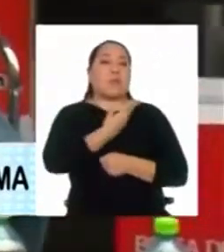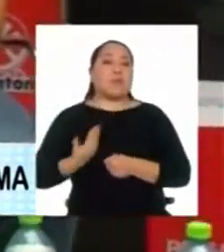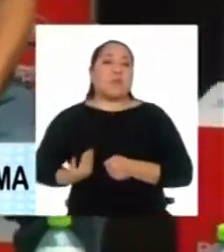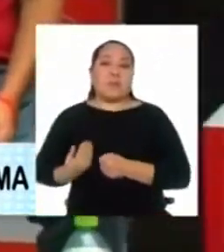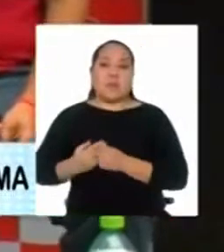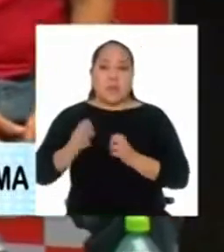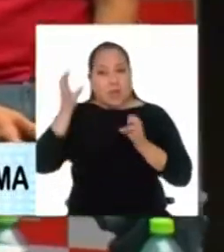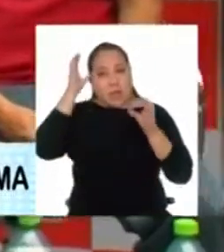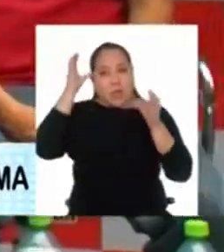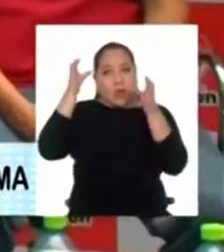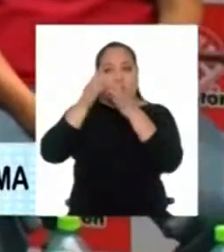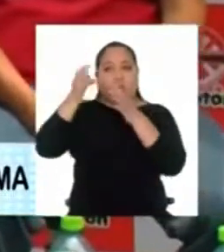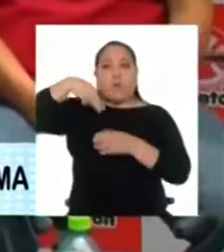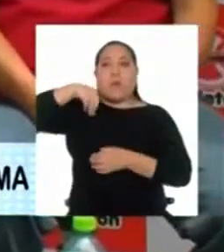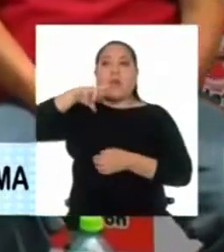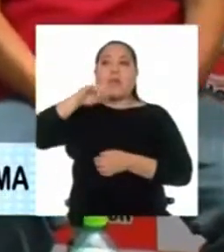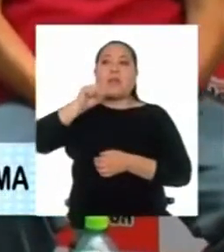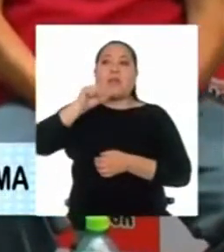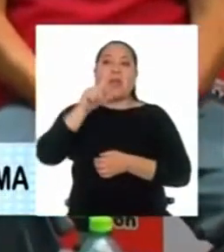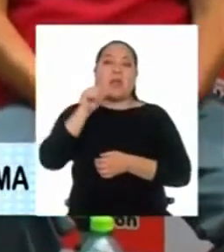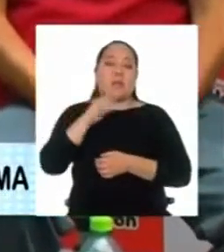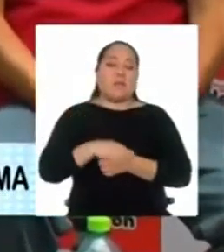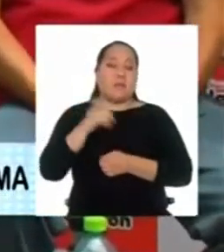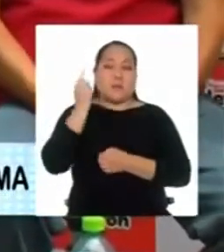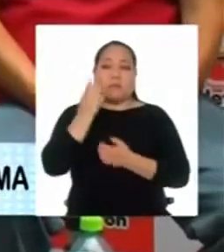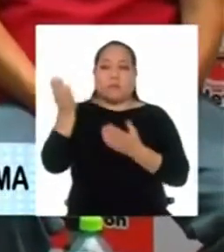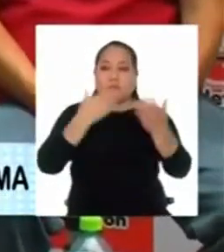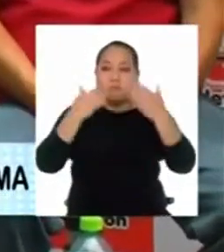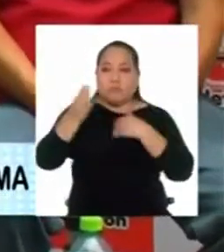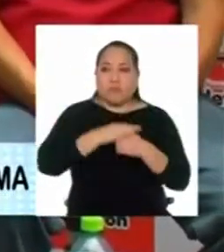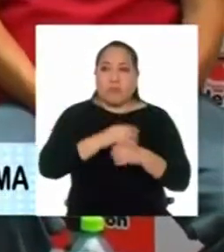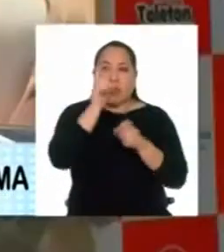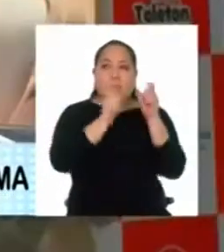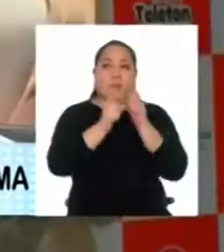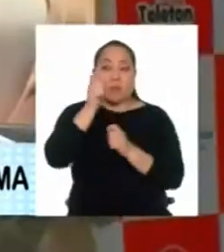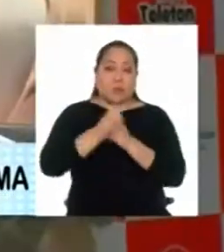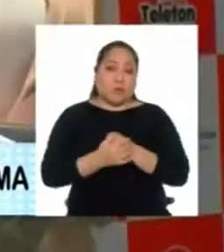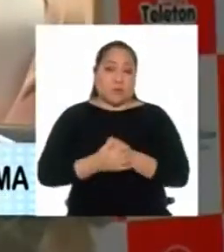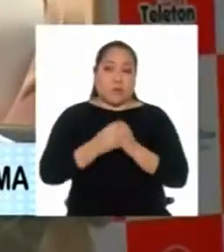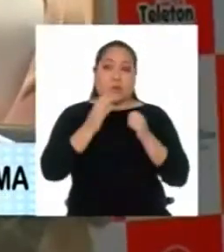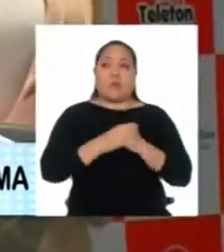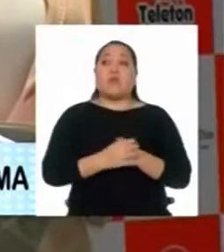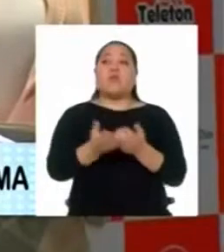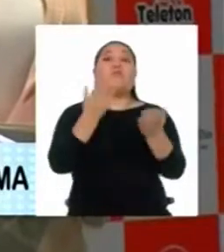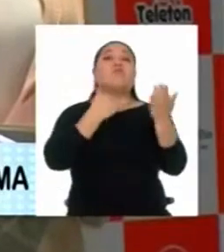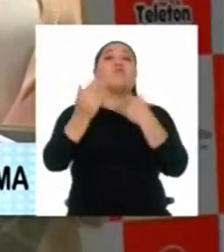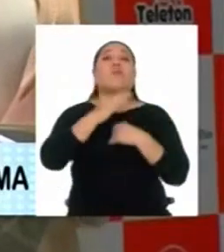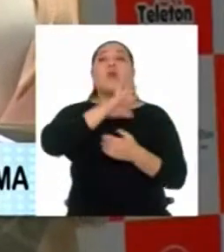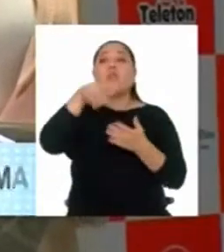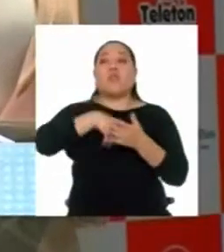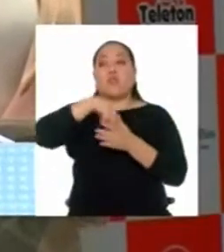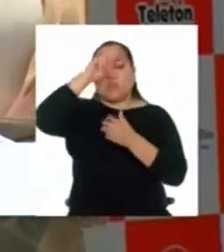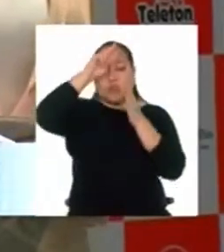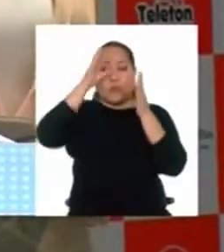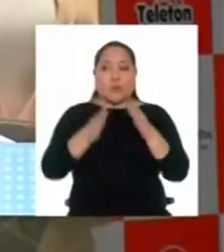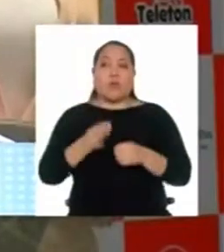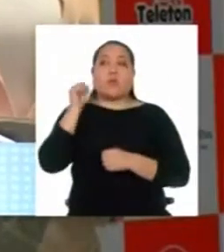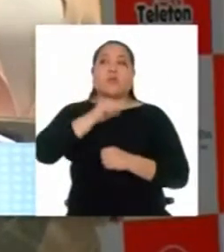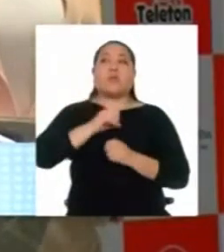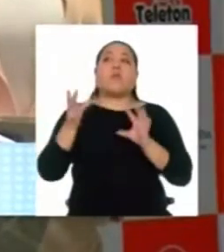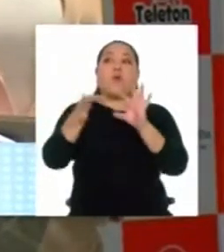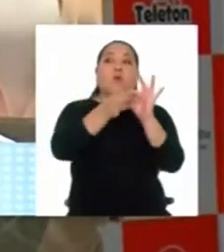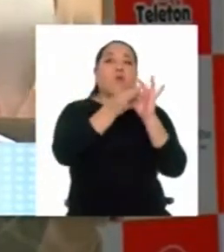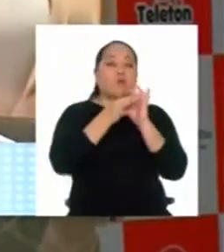del Congreso, María del Carmen Alba, quien hizo un llamado a la ciudadanía. A un llamado a todos los peruanos para que